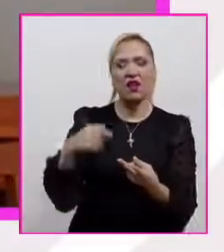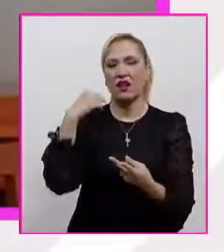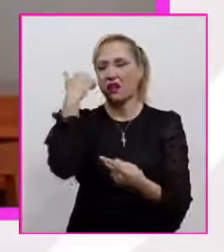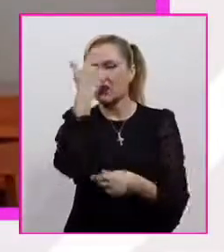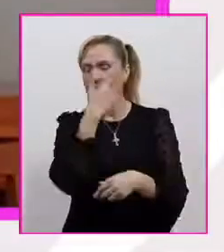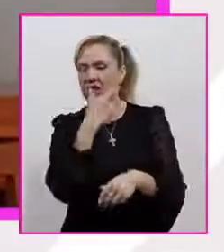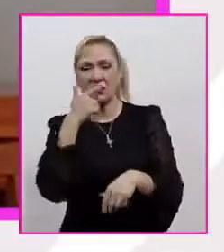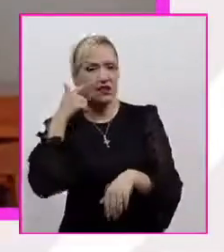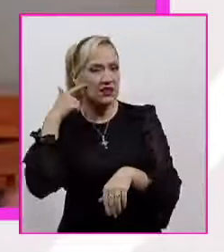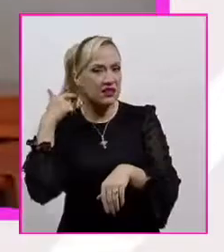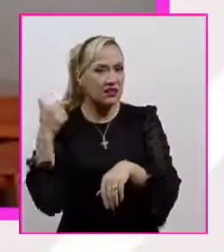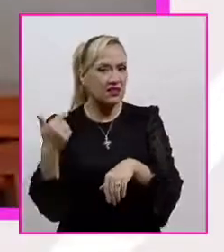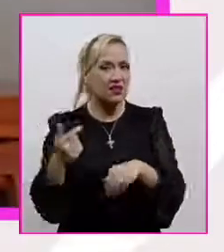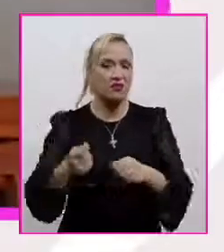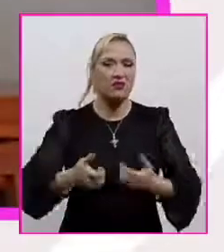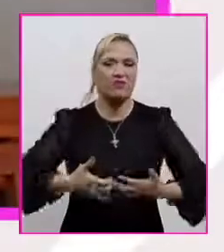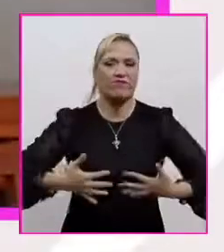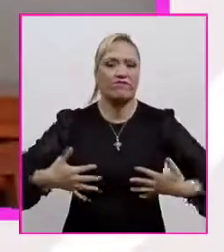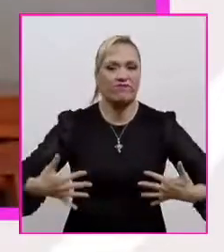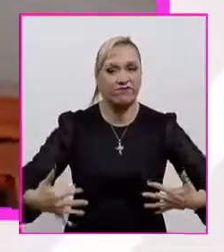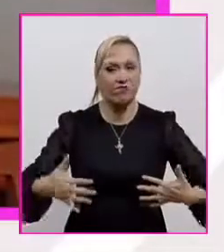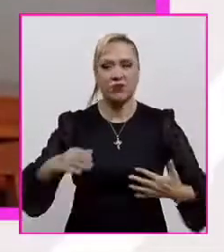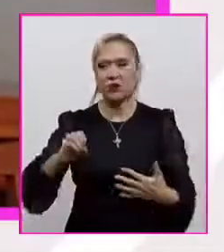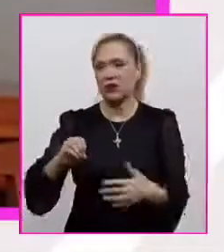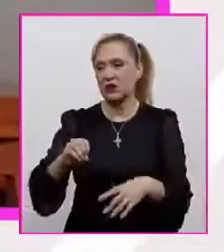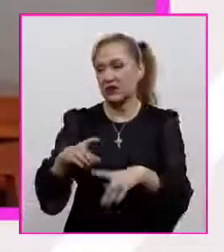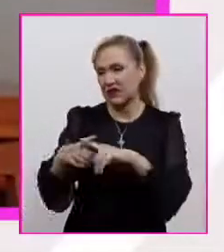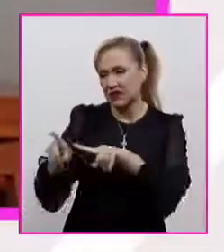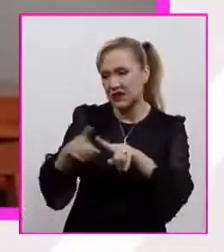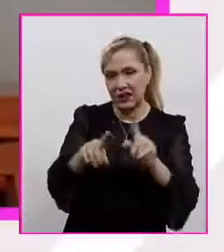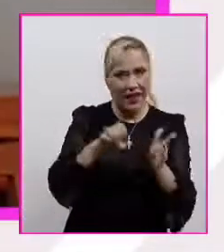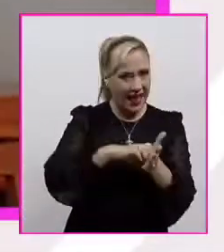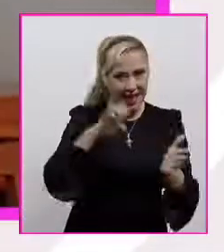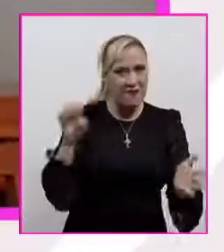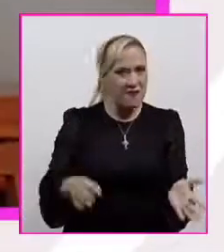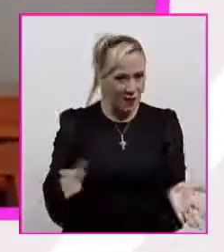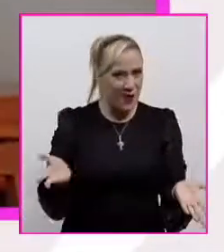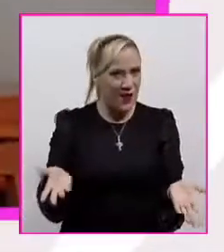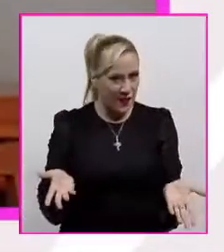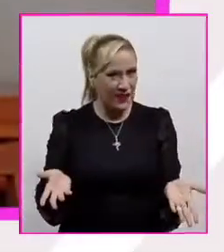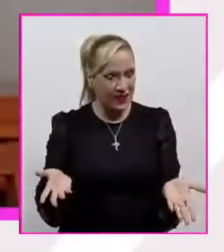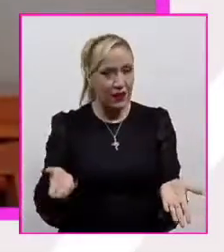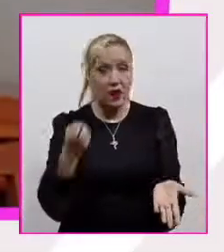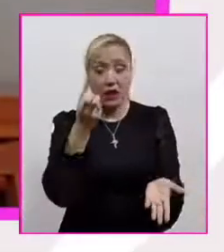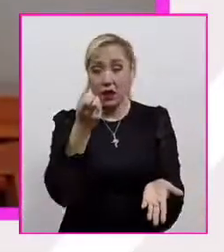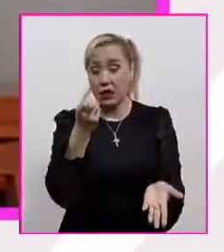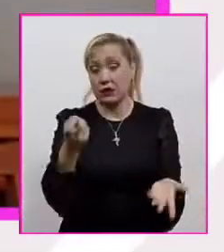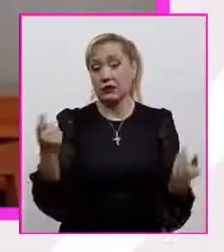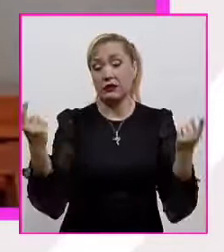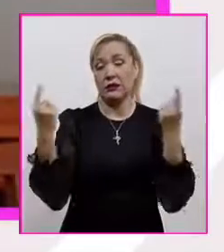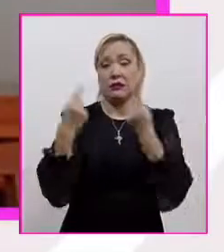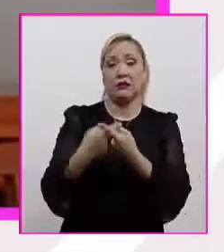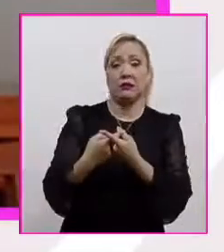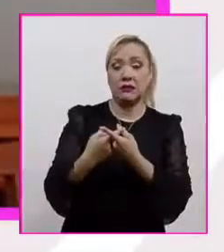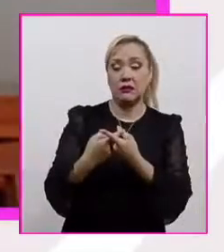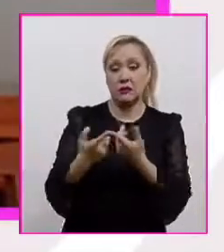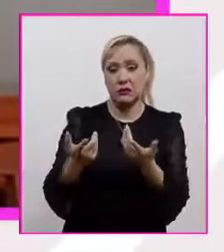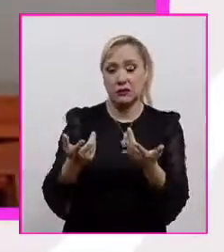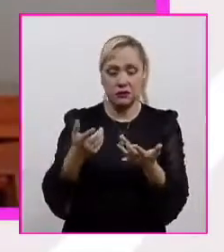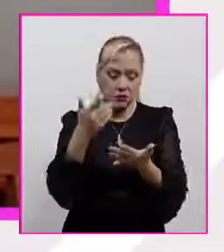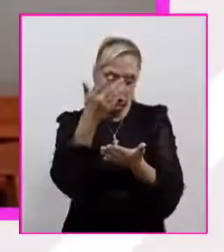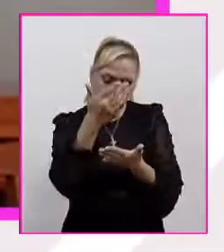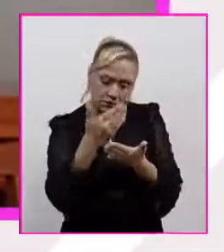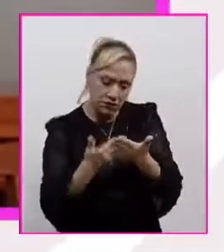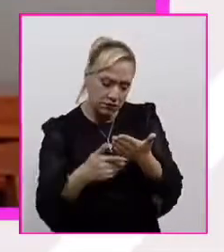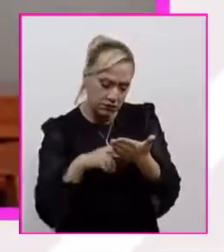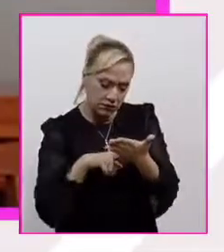el miedo a personas diferentes, ¿no? Entonces, creo que tenemos que entender que esto va en contra, como digo, de los datos duros